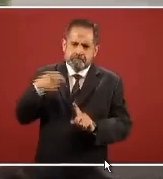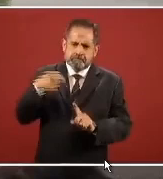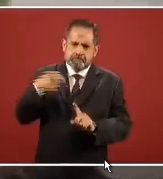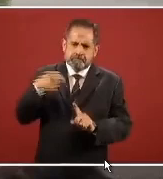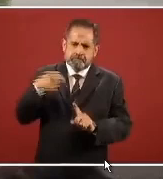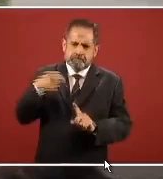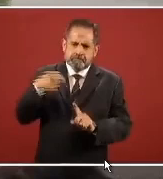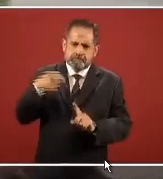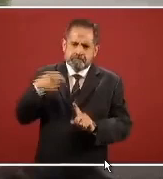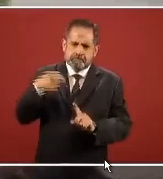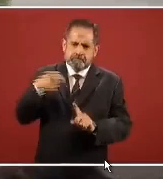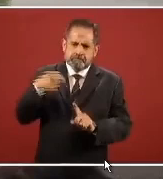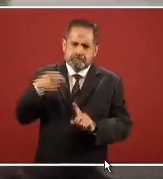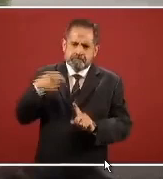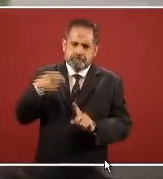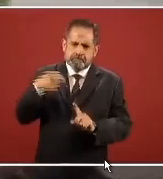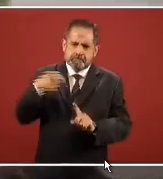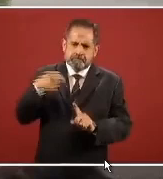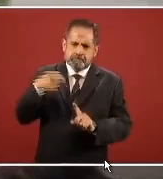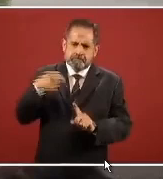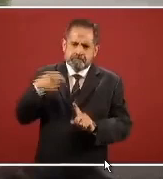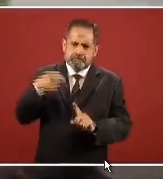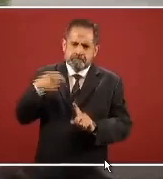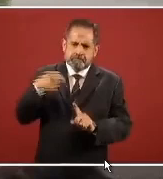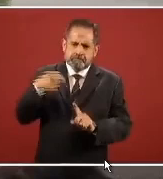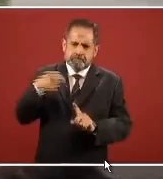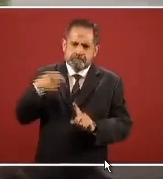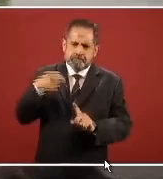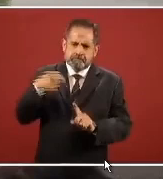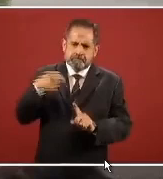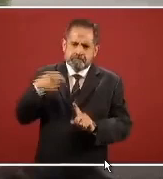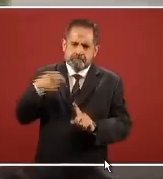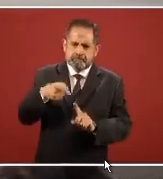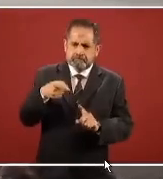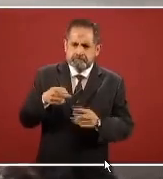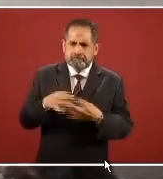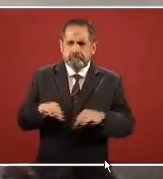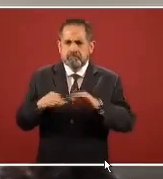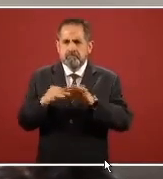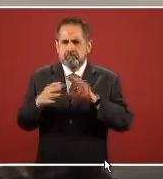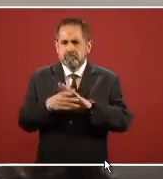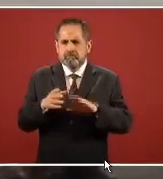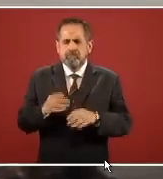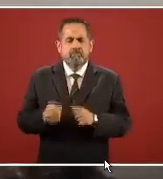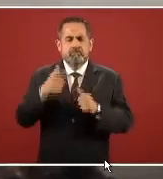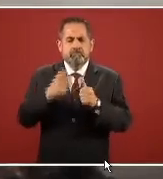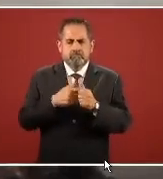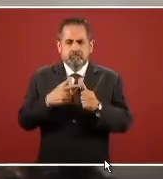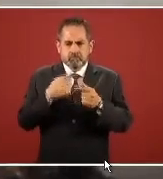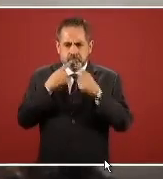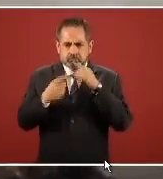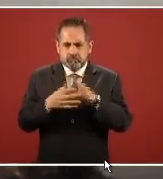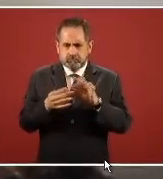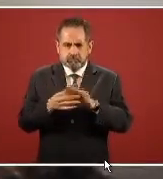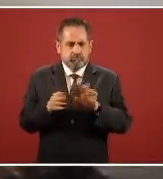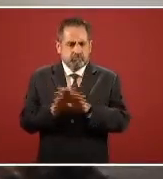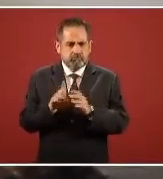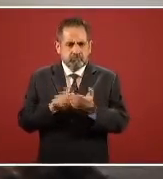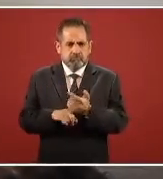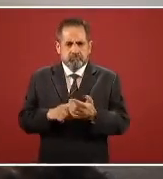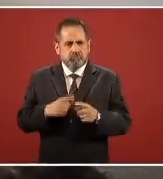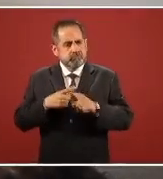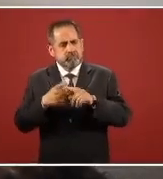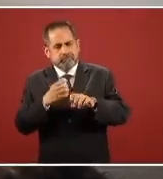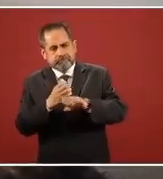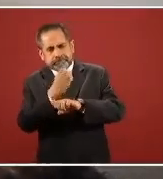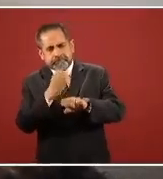good, General, for you to explain our priorities, how we decided primero, to attend first. Estados